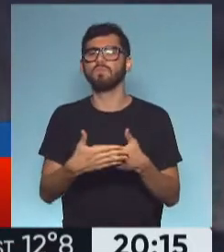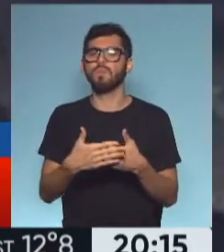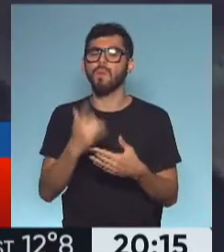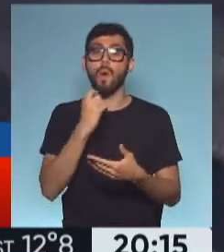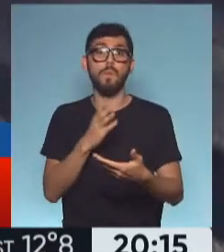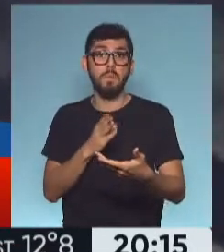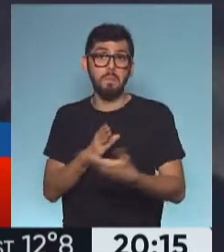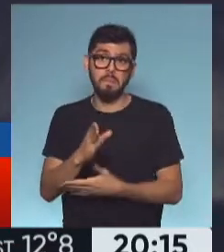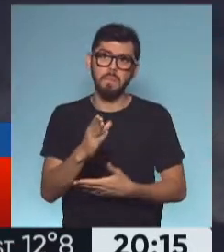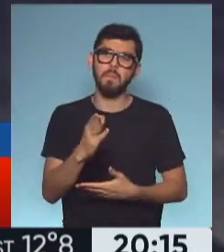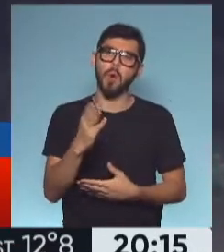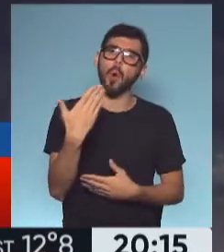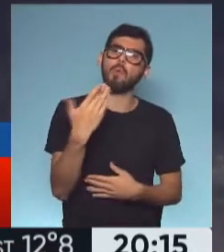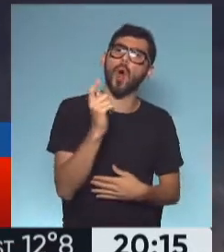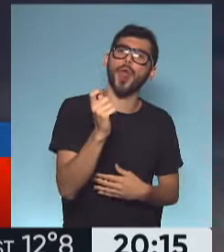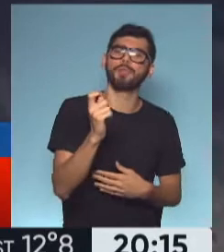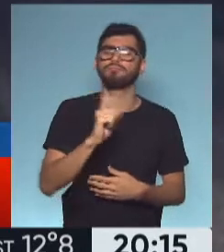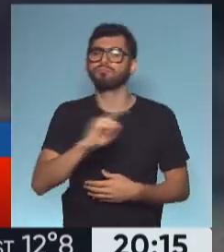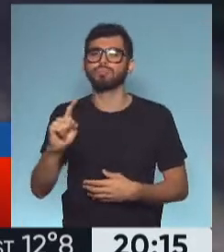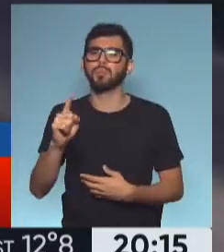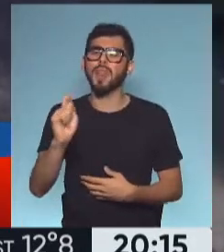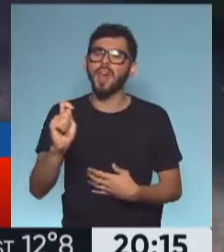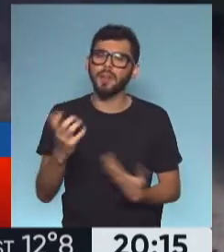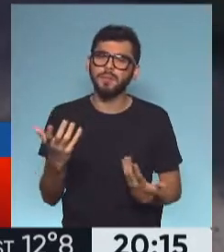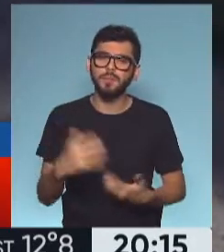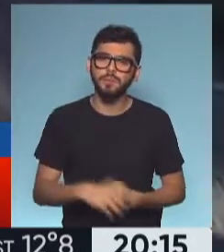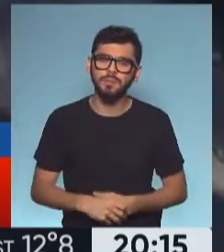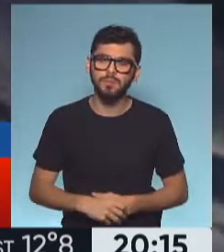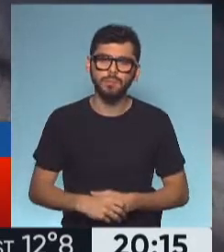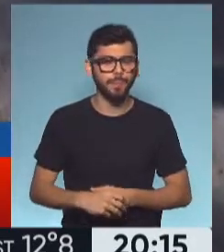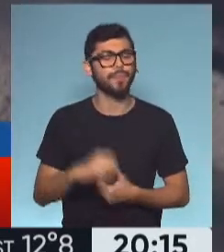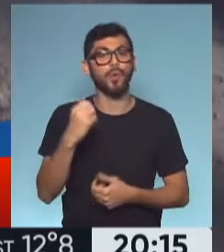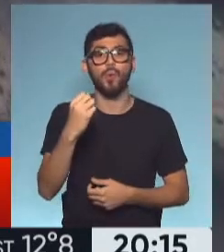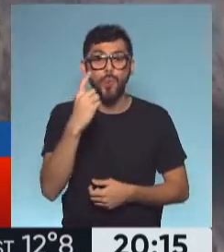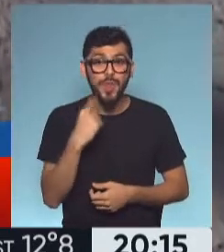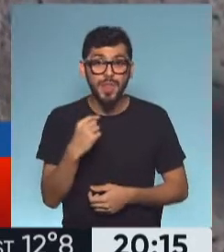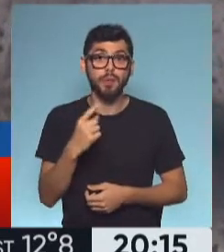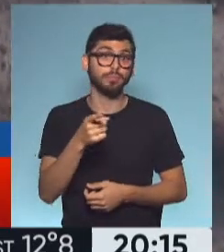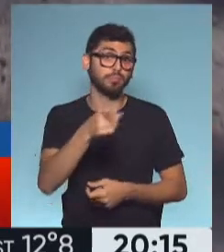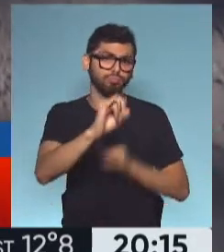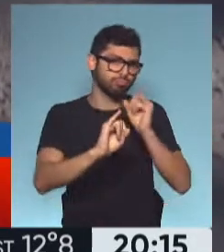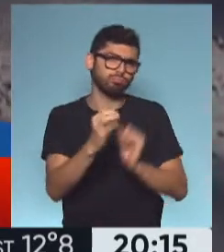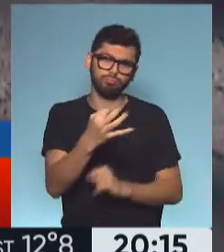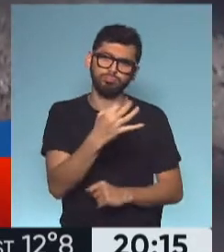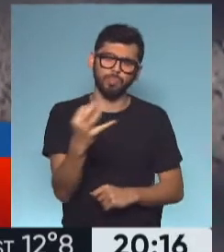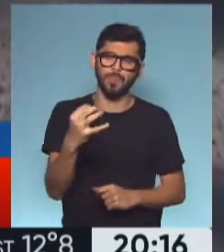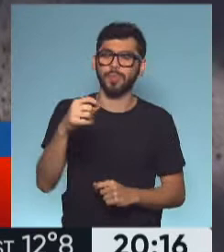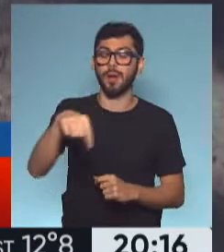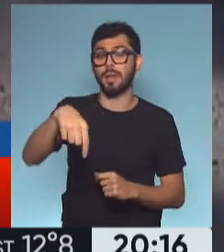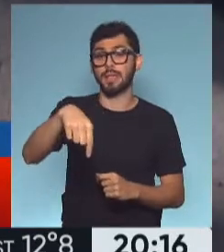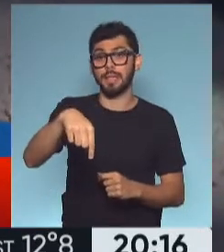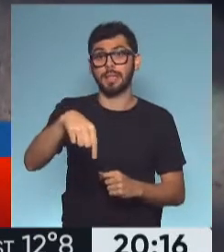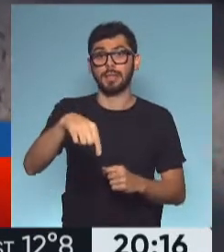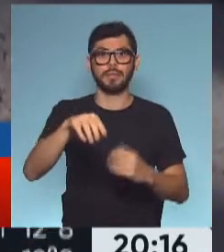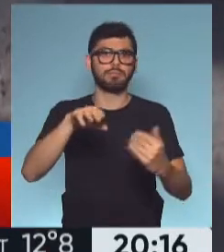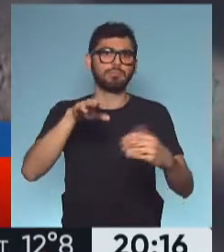pasar hacia la provincia de Santa Fe por este lugar. Bueno, buenos días. Como bien decías vos, este es uno de los